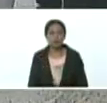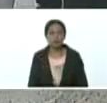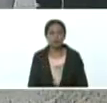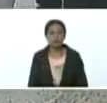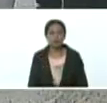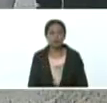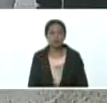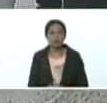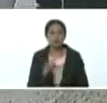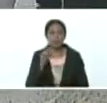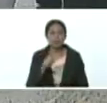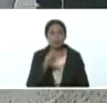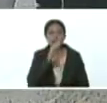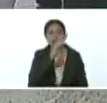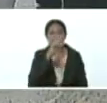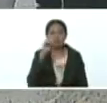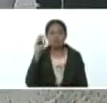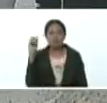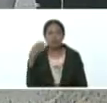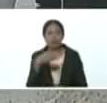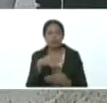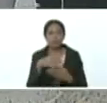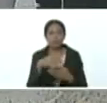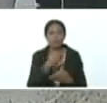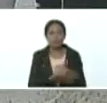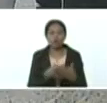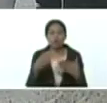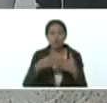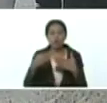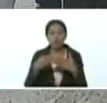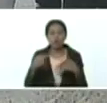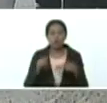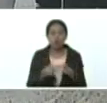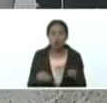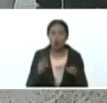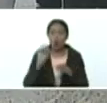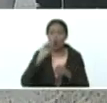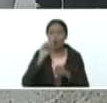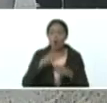también 100 millones de dólares o sus equivalentes en petro.